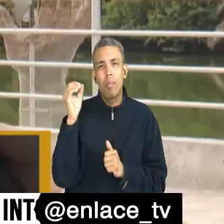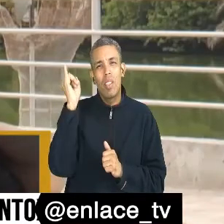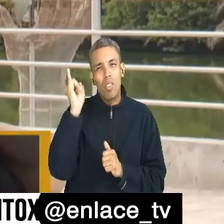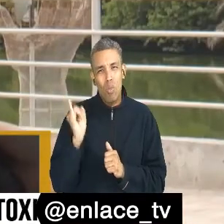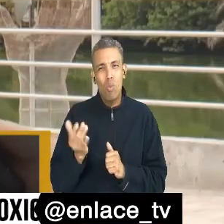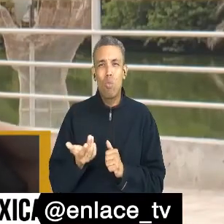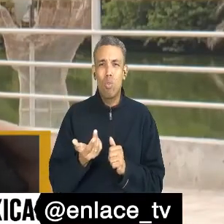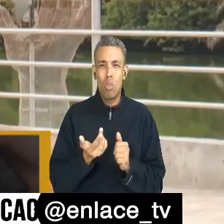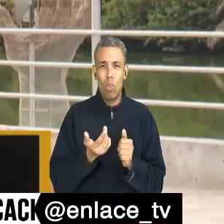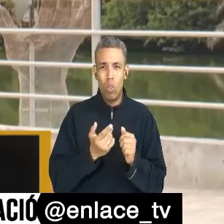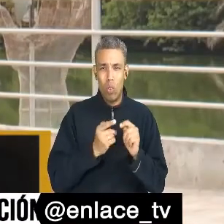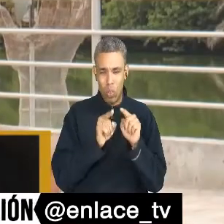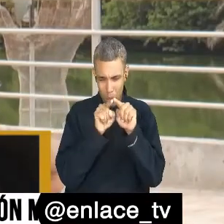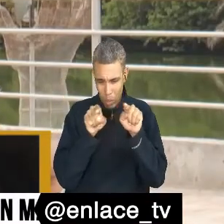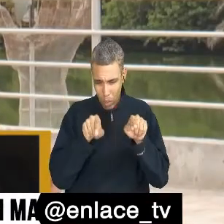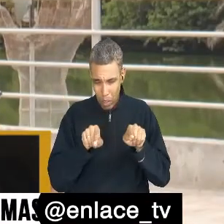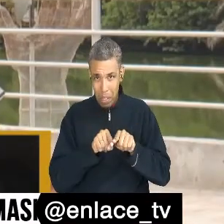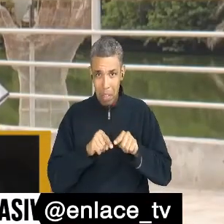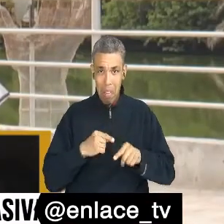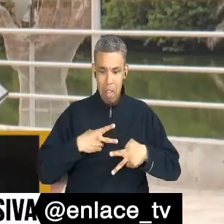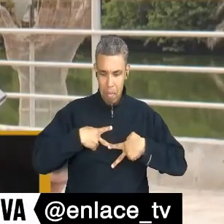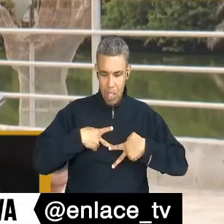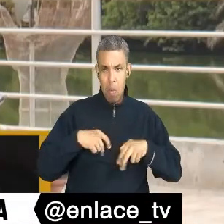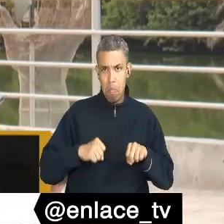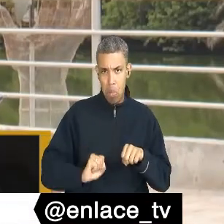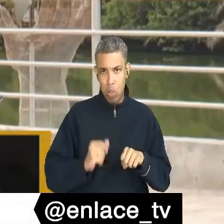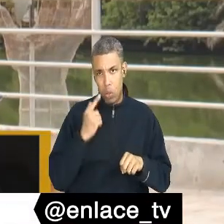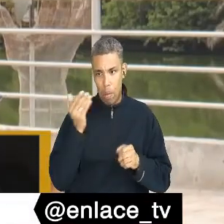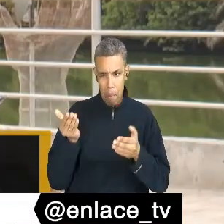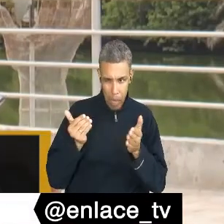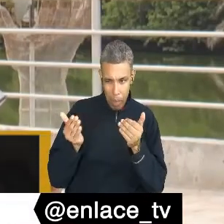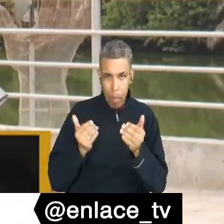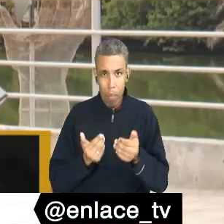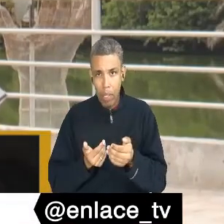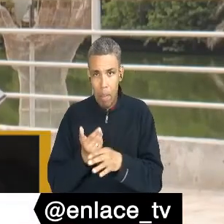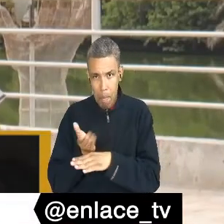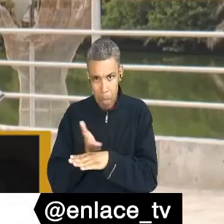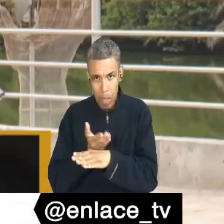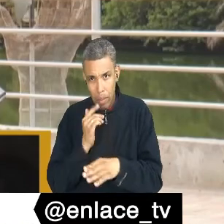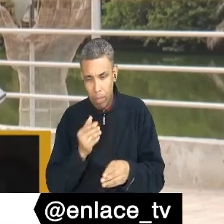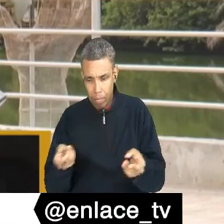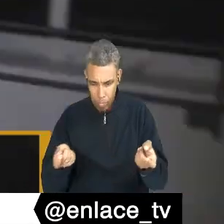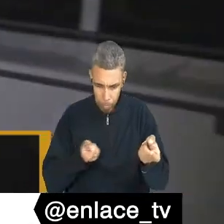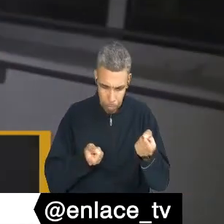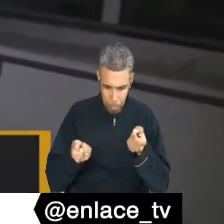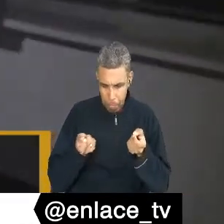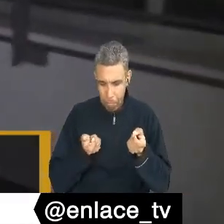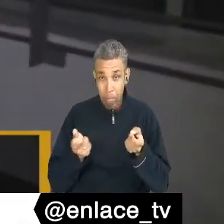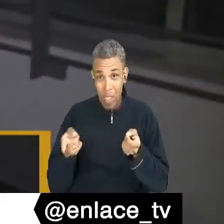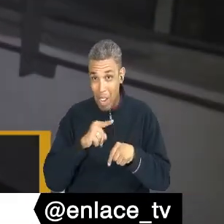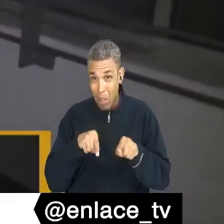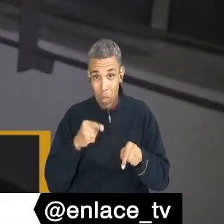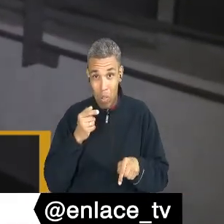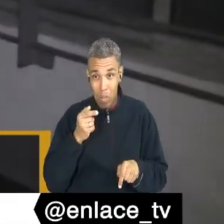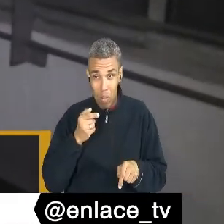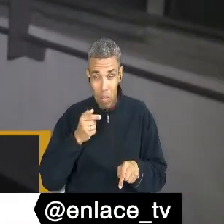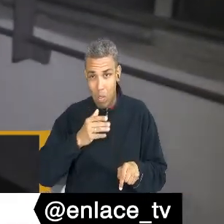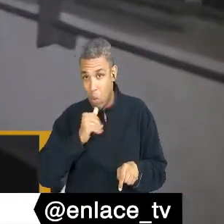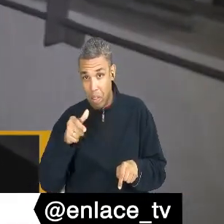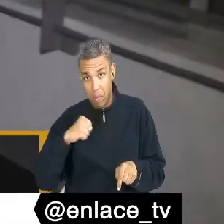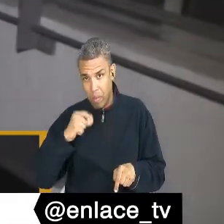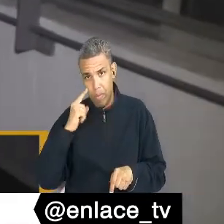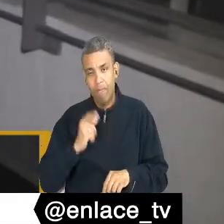hay alrededor de 83 motocicletas, las cuales estaban en otro tipo de circunstancias. La policía anunció que continuará